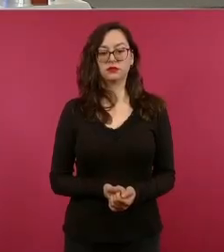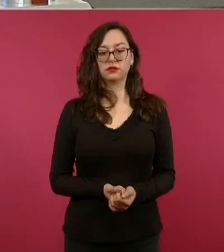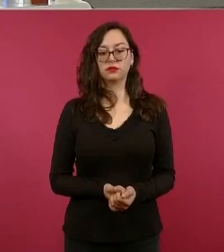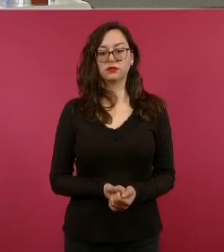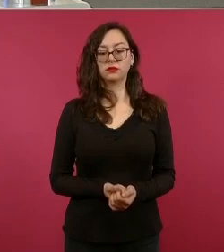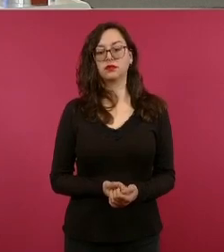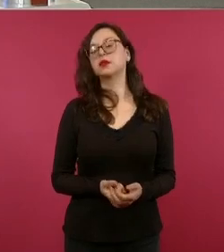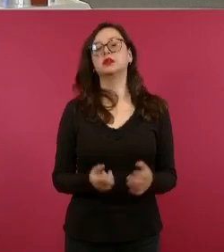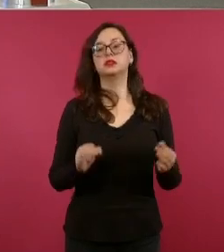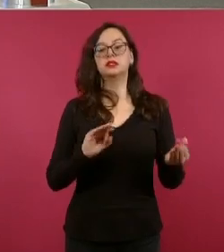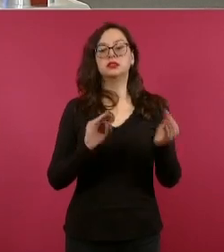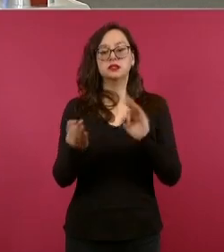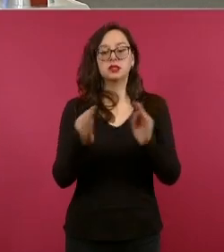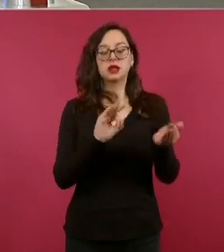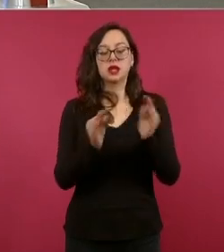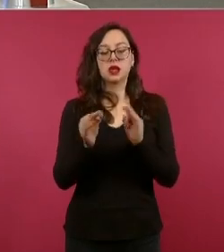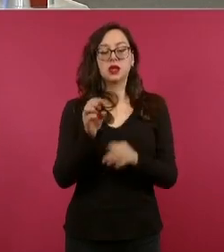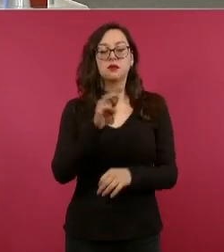203,